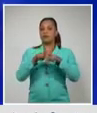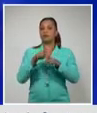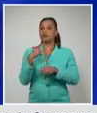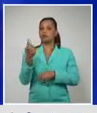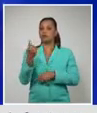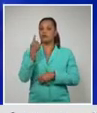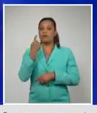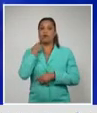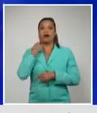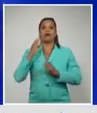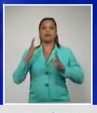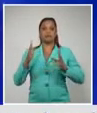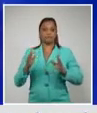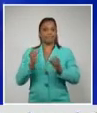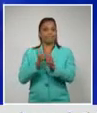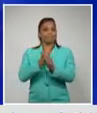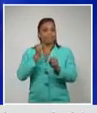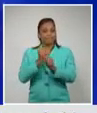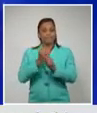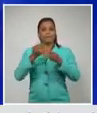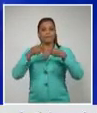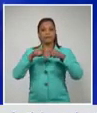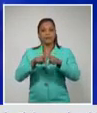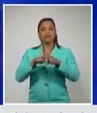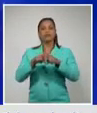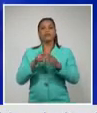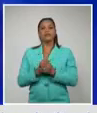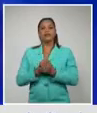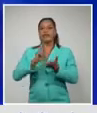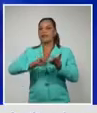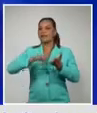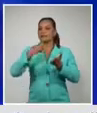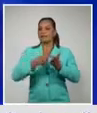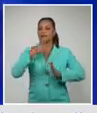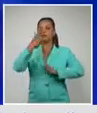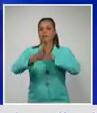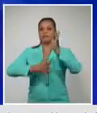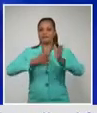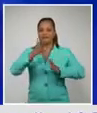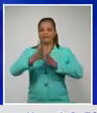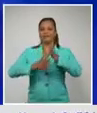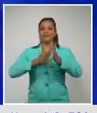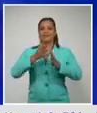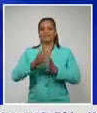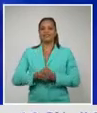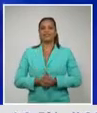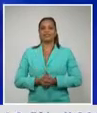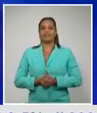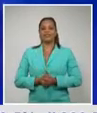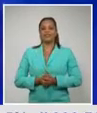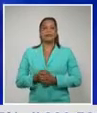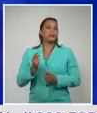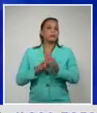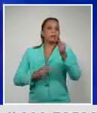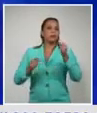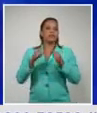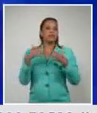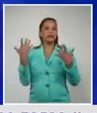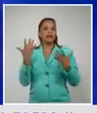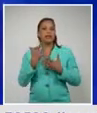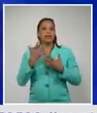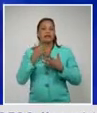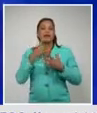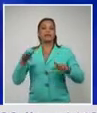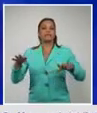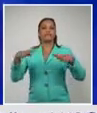año y que permite esta transmisión, la intérprete de lenguas de señas y sobre todo a todas las personas que escuchan la